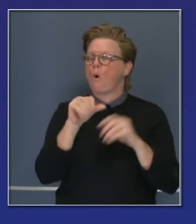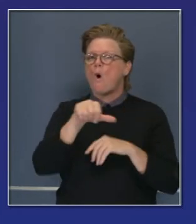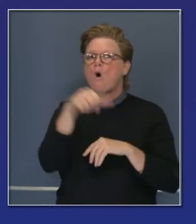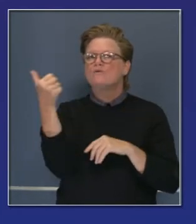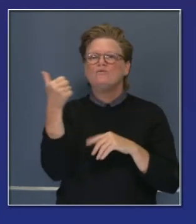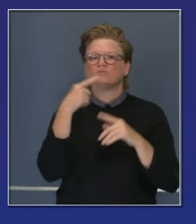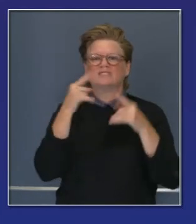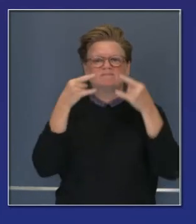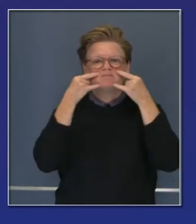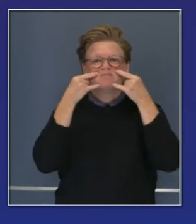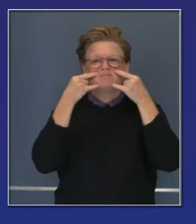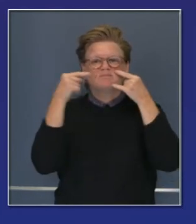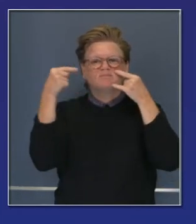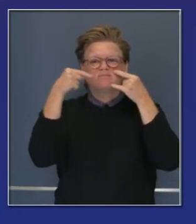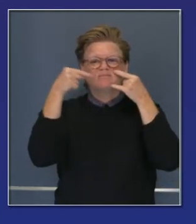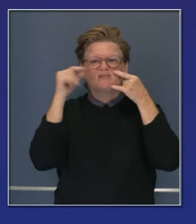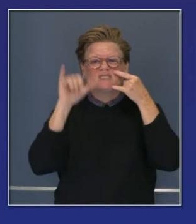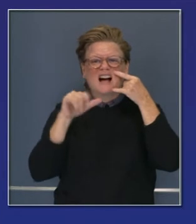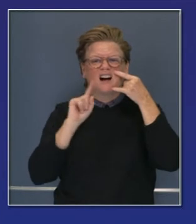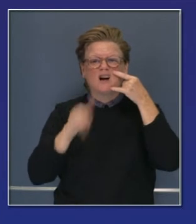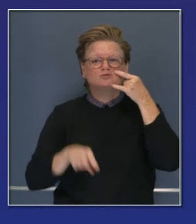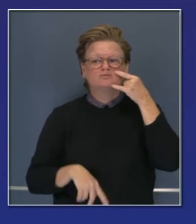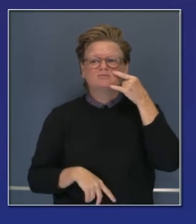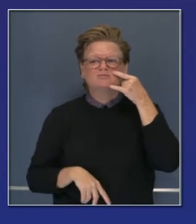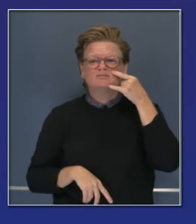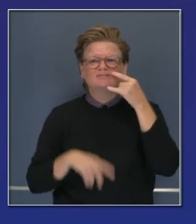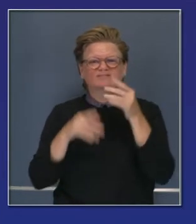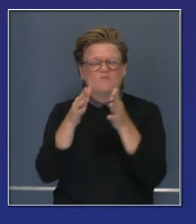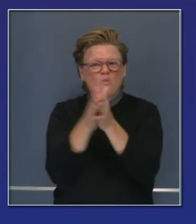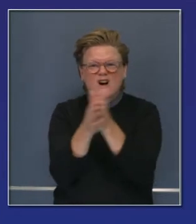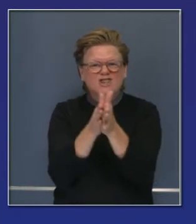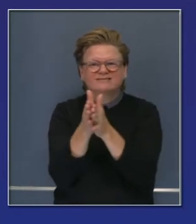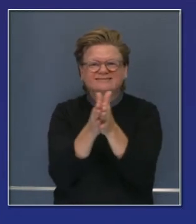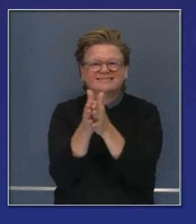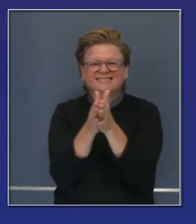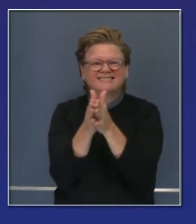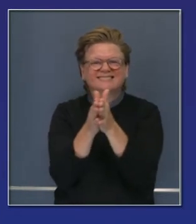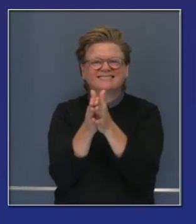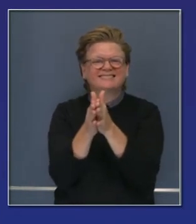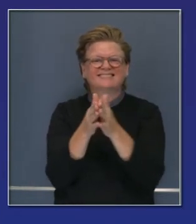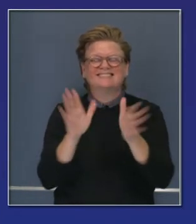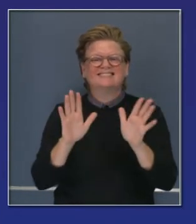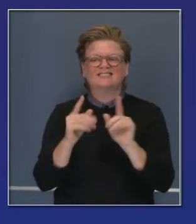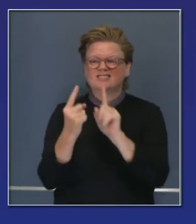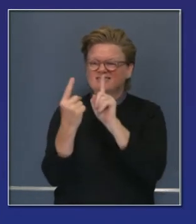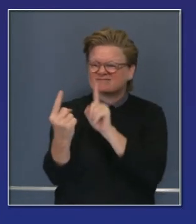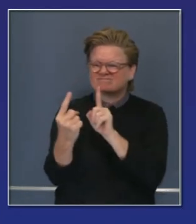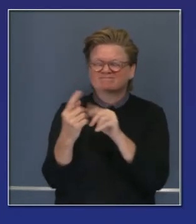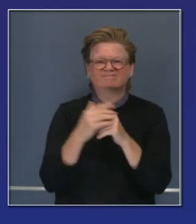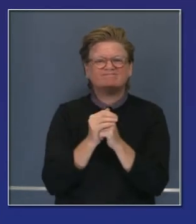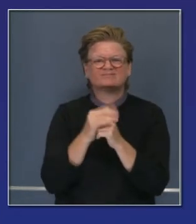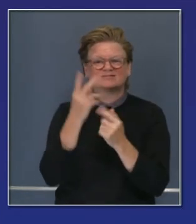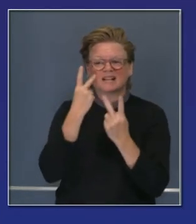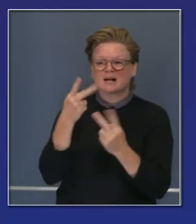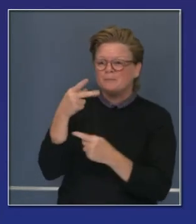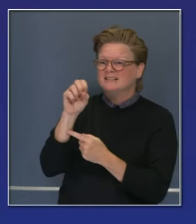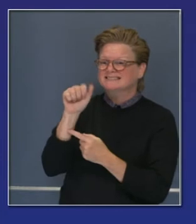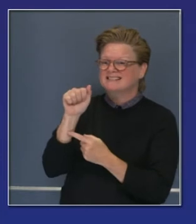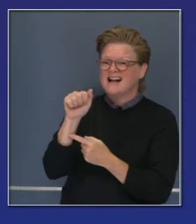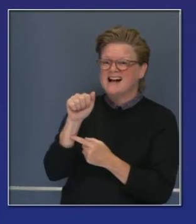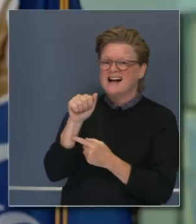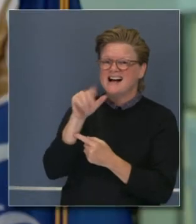También lavándose las manos, como nos decía mamá y abuela hace muchos años, hay que lavarnos las manos